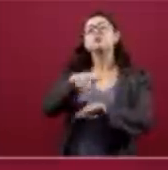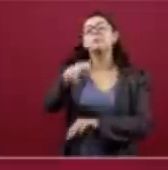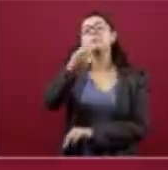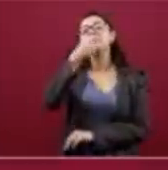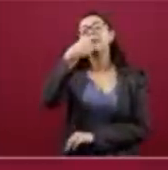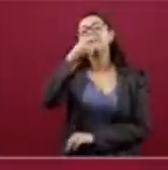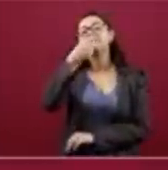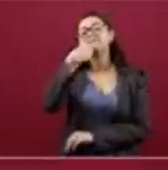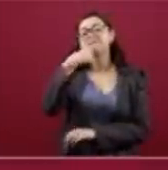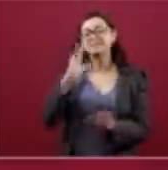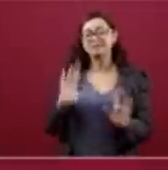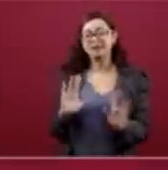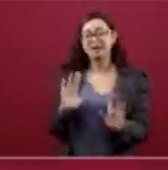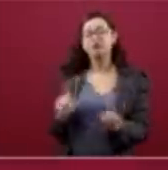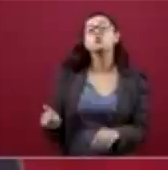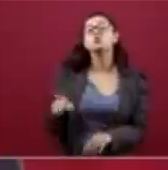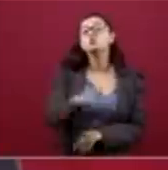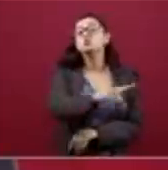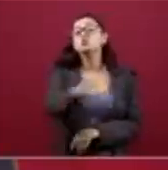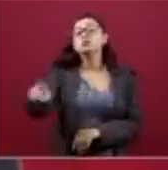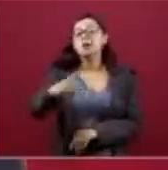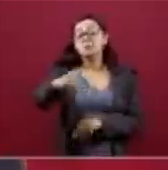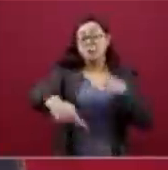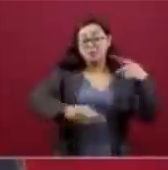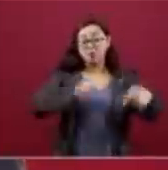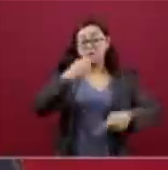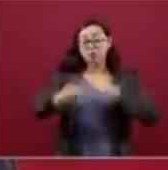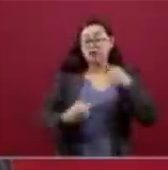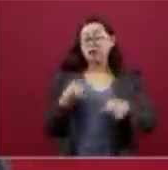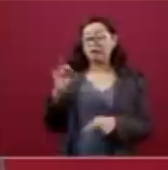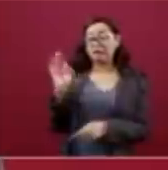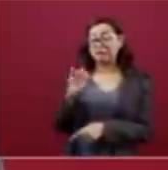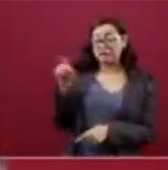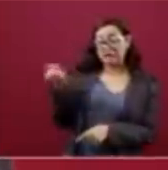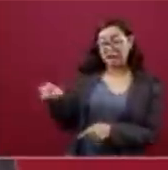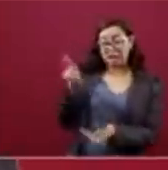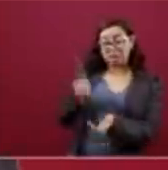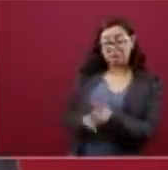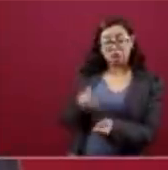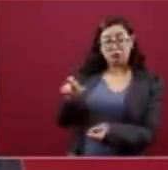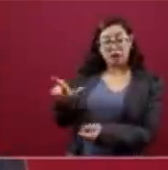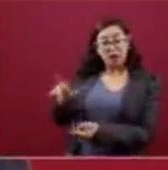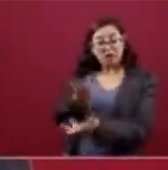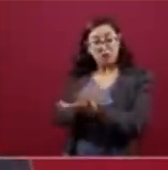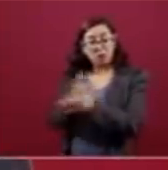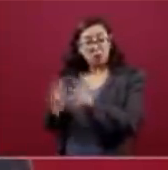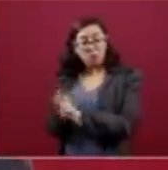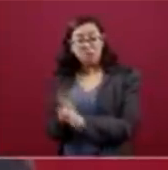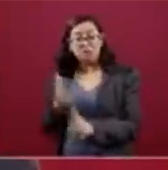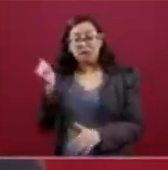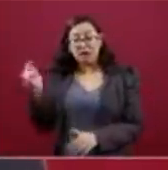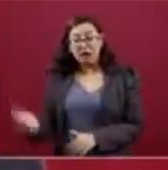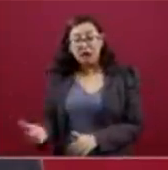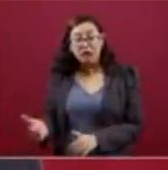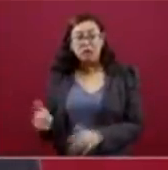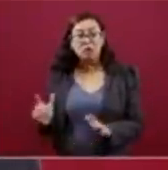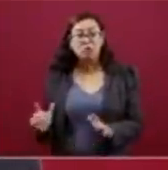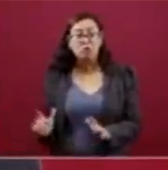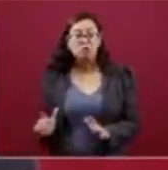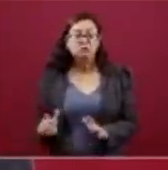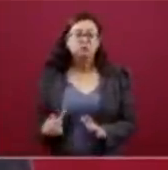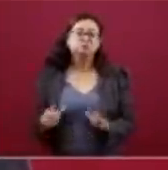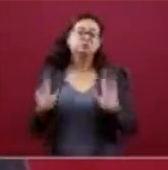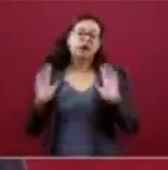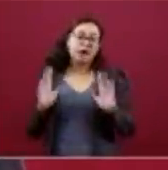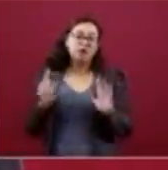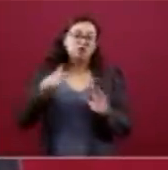que si él podía estar involucrado. ¿Qué dije? Que cuando menos había